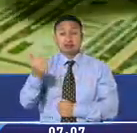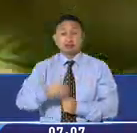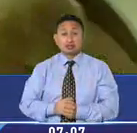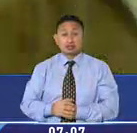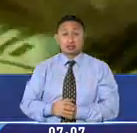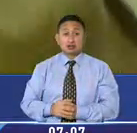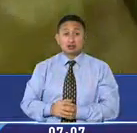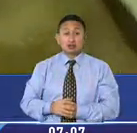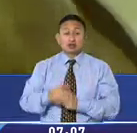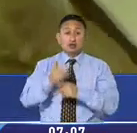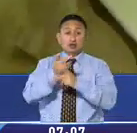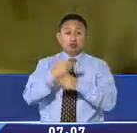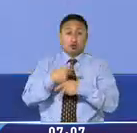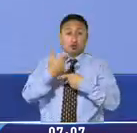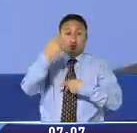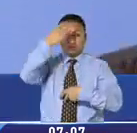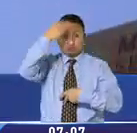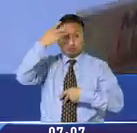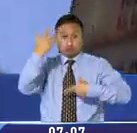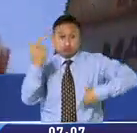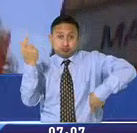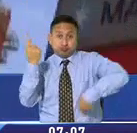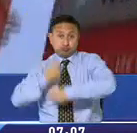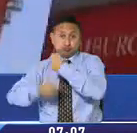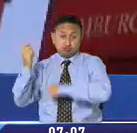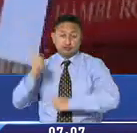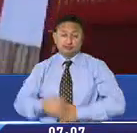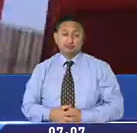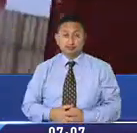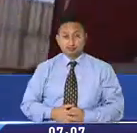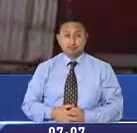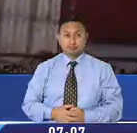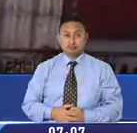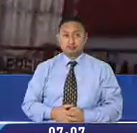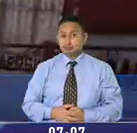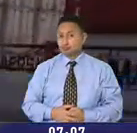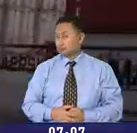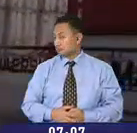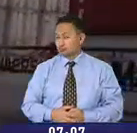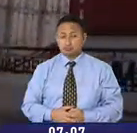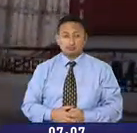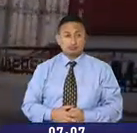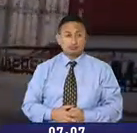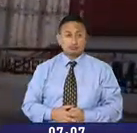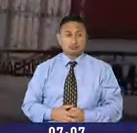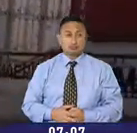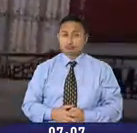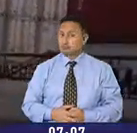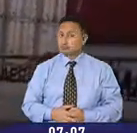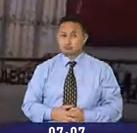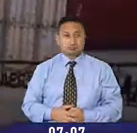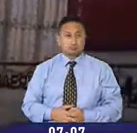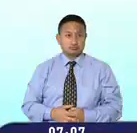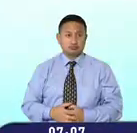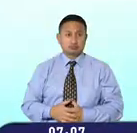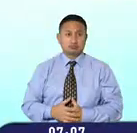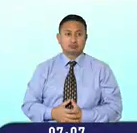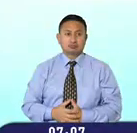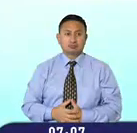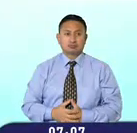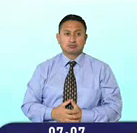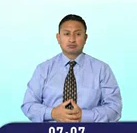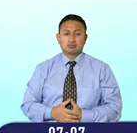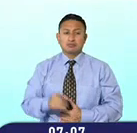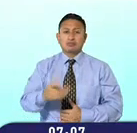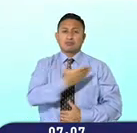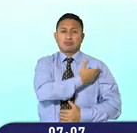de la exportación de productos hacia dichas naciones. Informó Álvaro Terán. Y